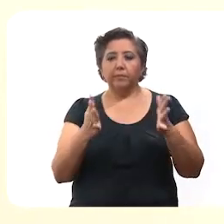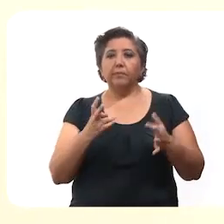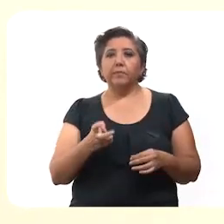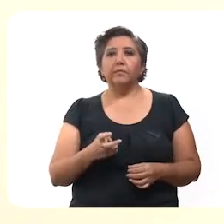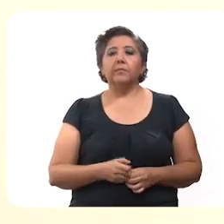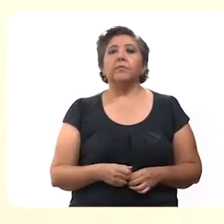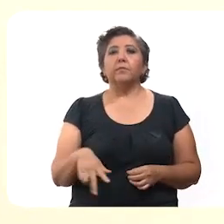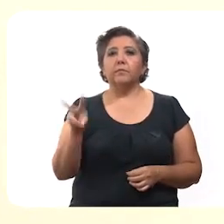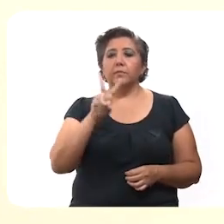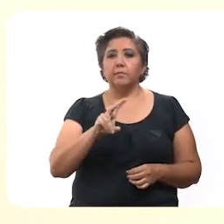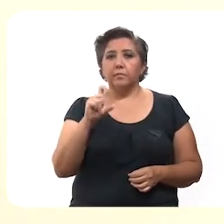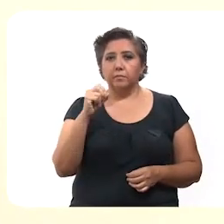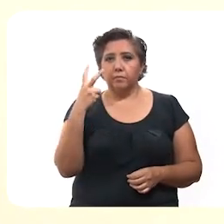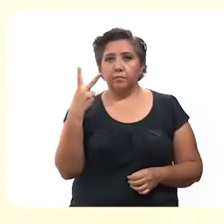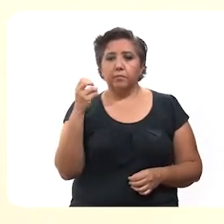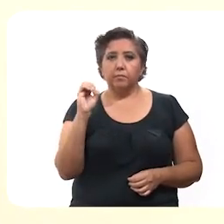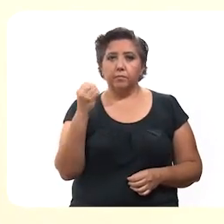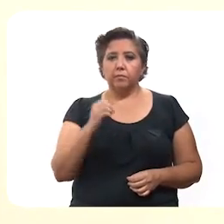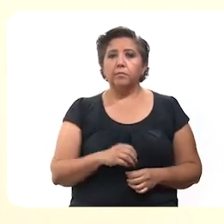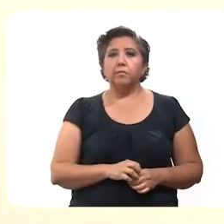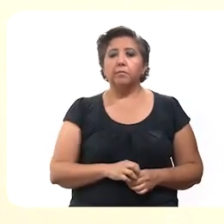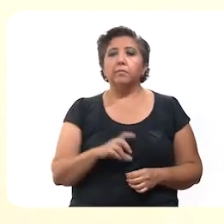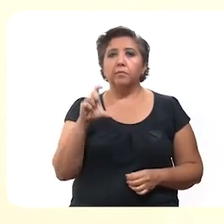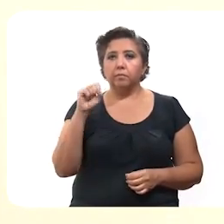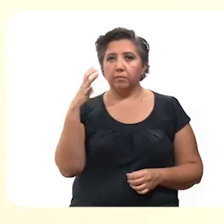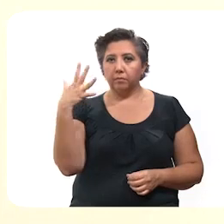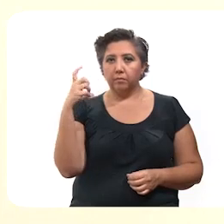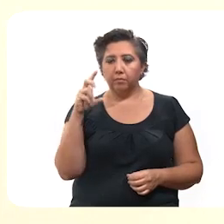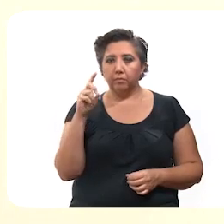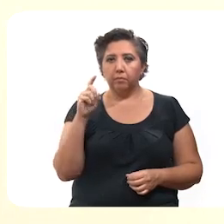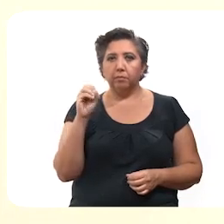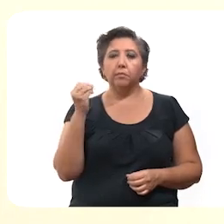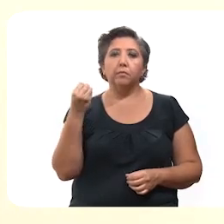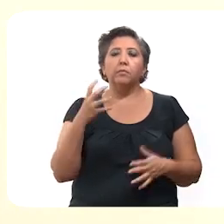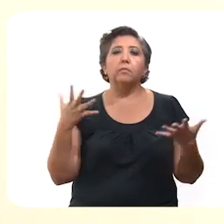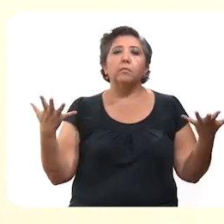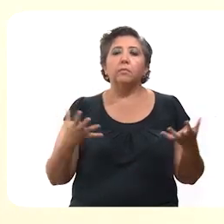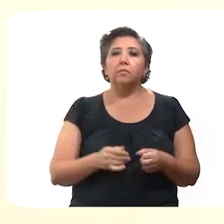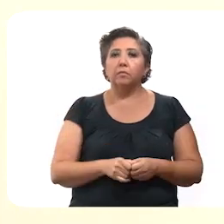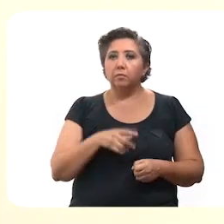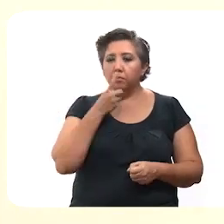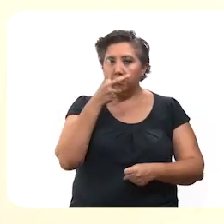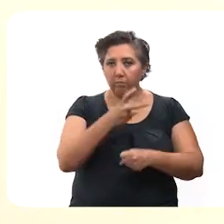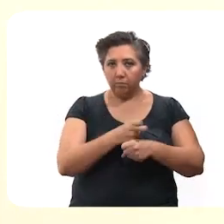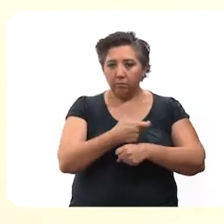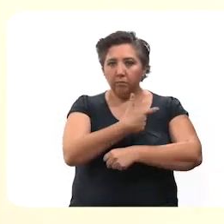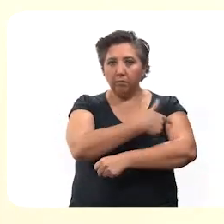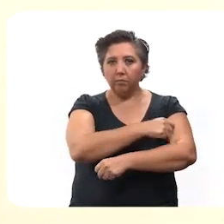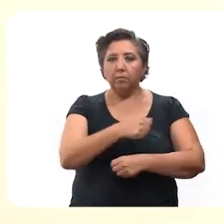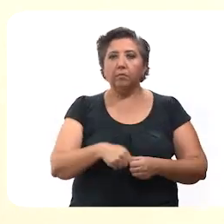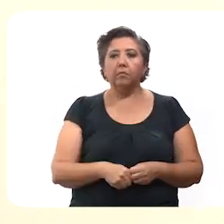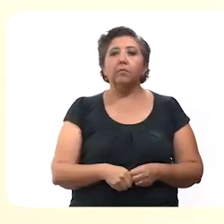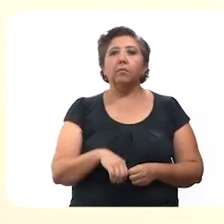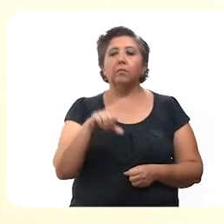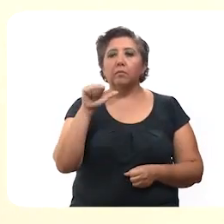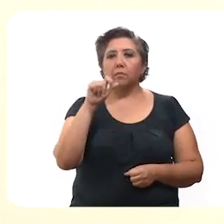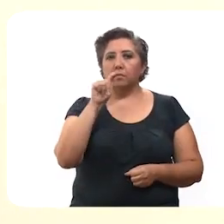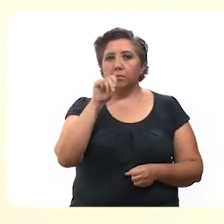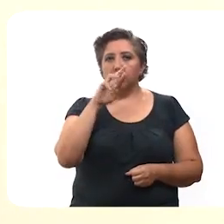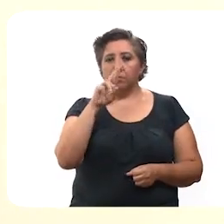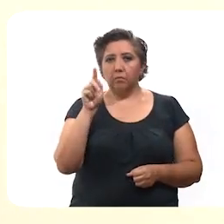Este es el parte médico de este viernes 22 de octubre. Del 25 al 30 de octubre se llevará a cabo la aplicación de segundas dosis de la